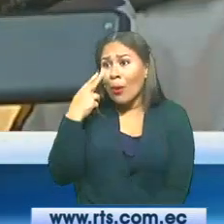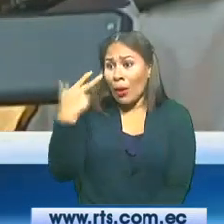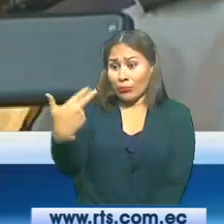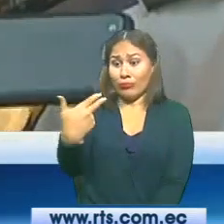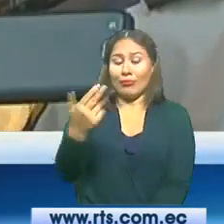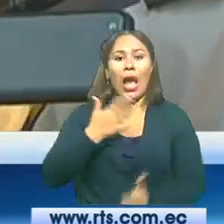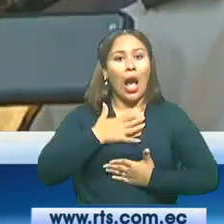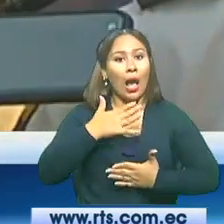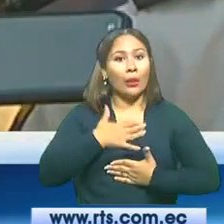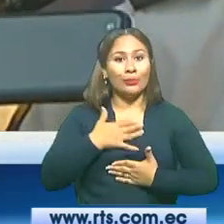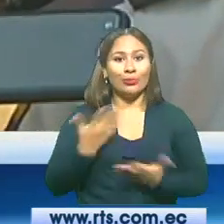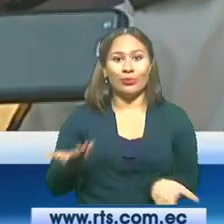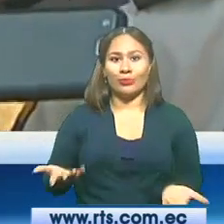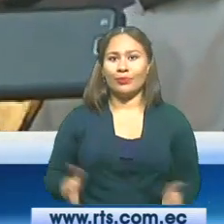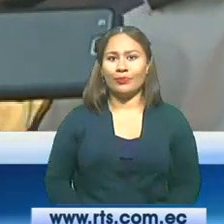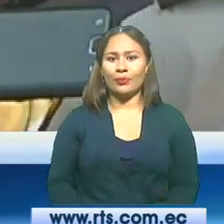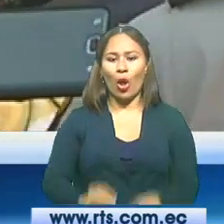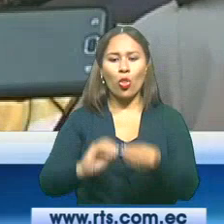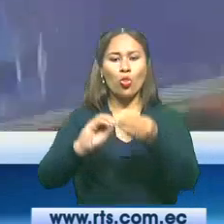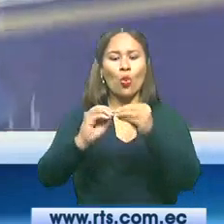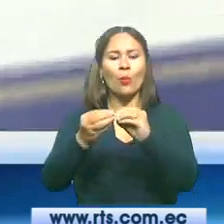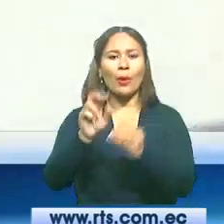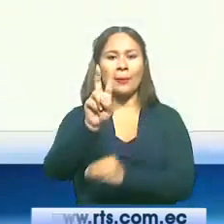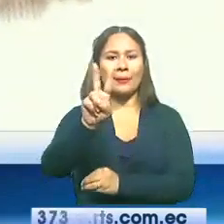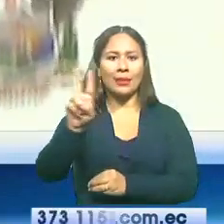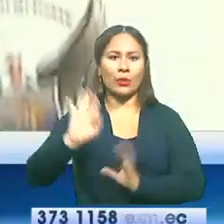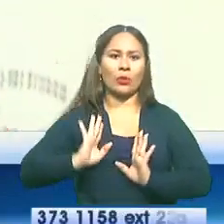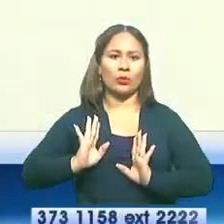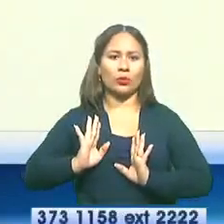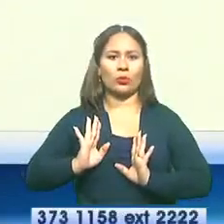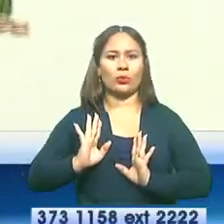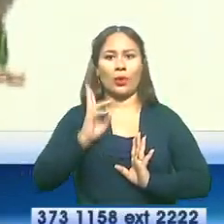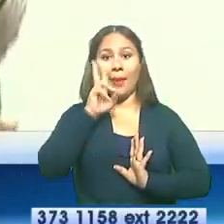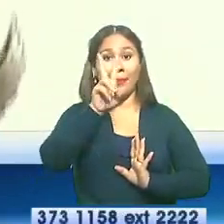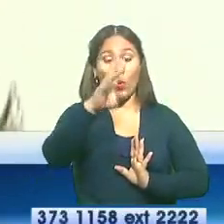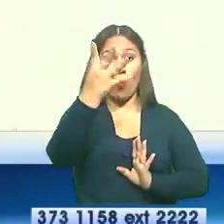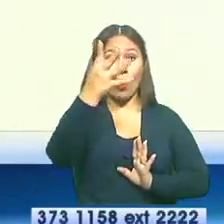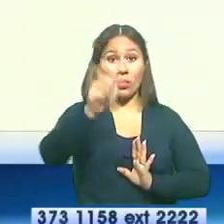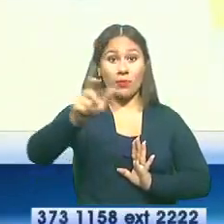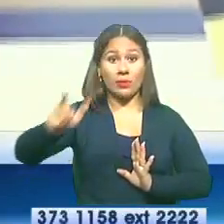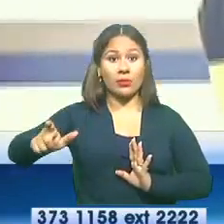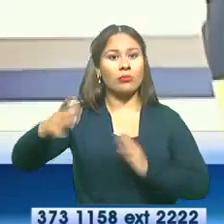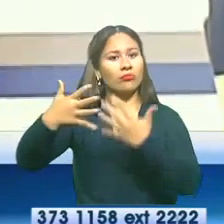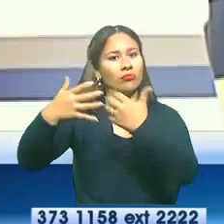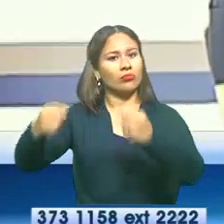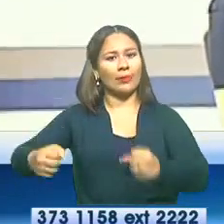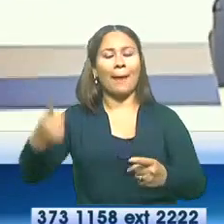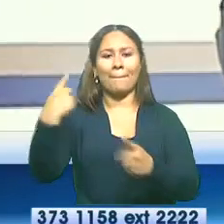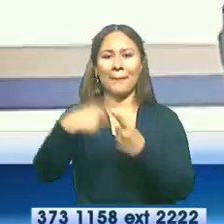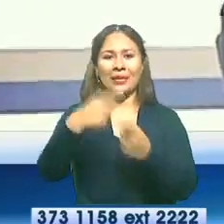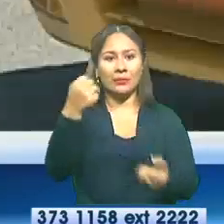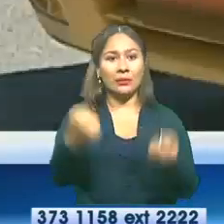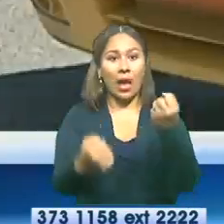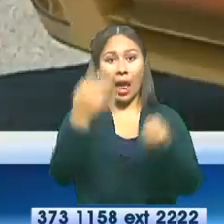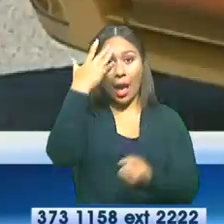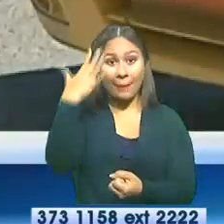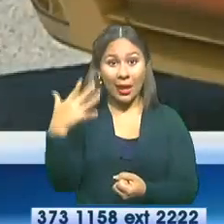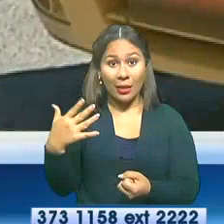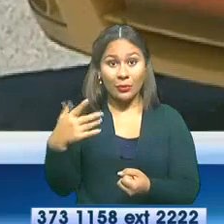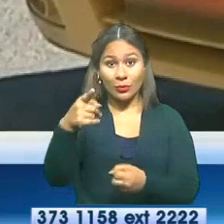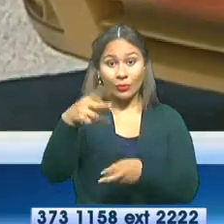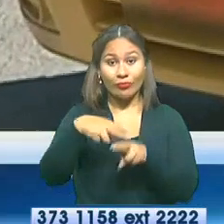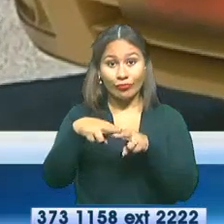Calibre 22. Marca Smith Wilson. En esta ocasión cuatro fueron detenidos y el vehículo amarillo también pasó a cadena de